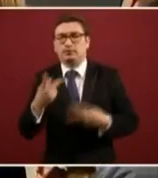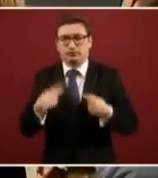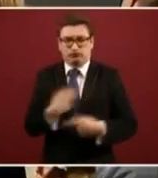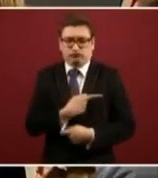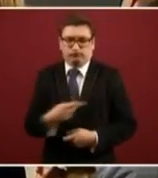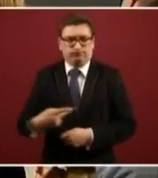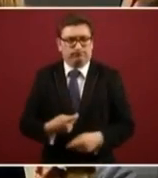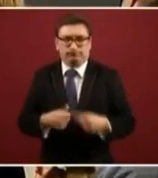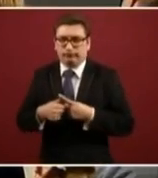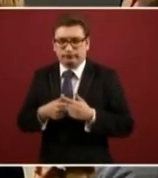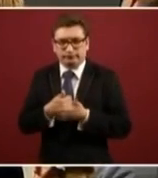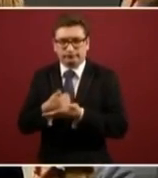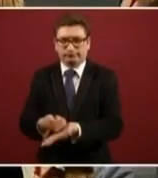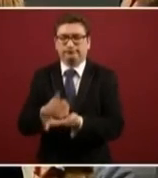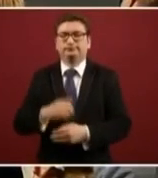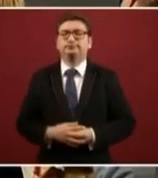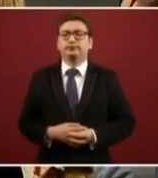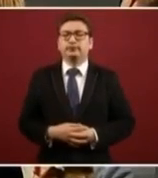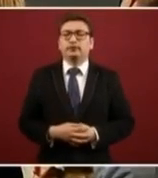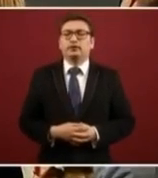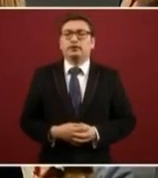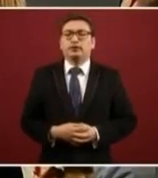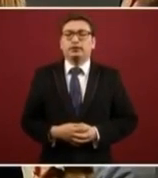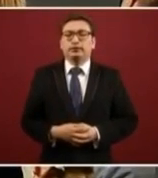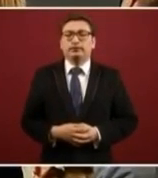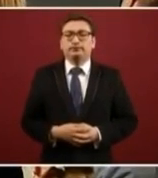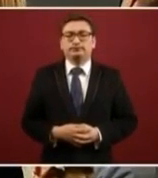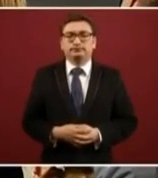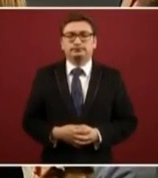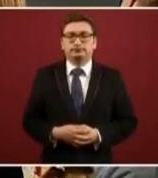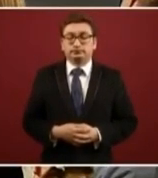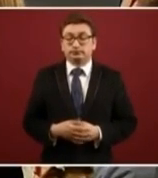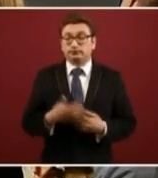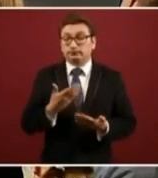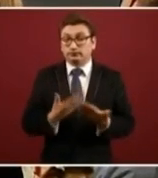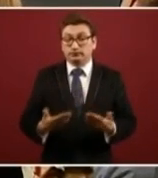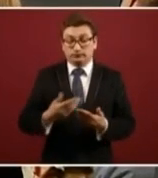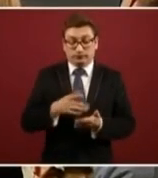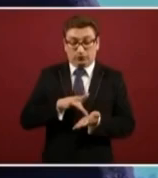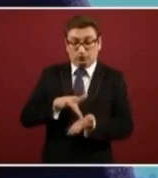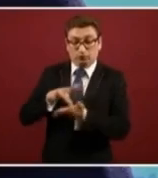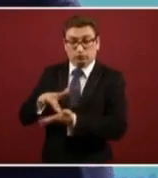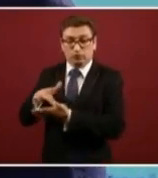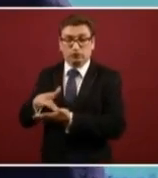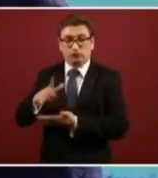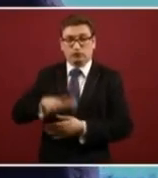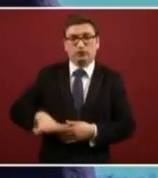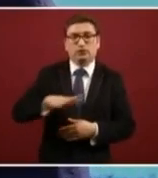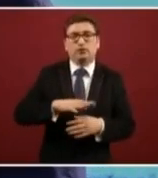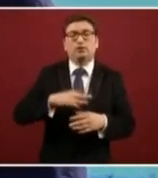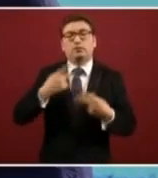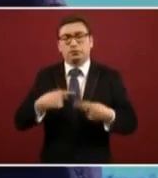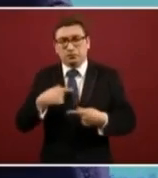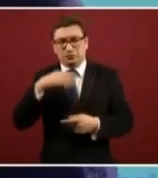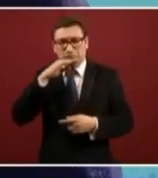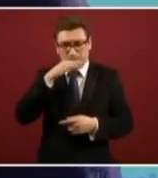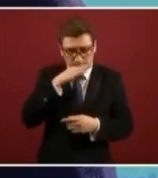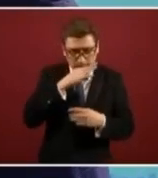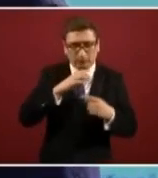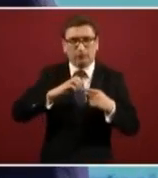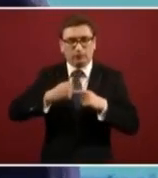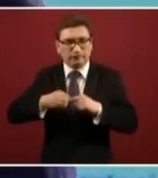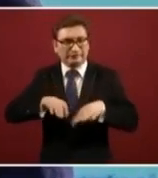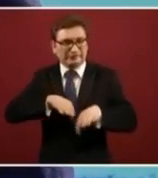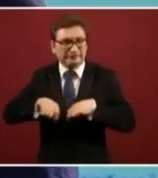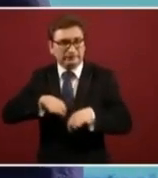Y también es importante señalar que la mayor parte de estos apoyos productivos a productores de maíz, de frijol, de arroz,